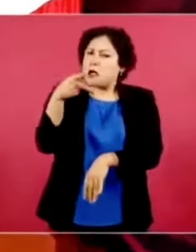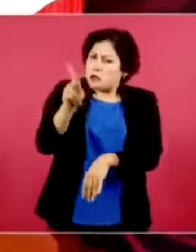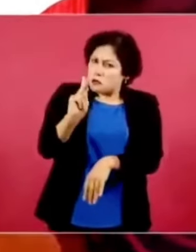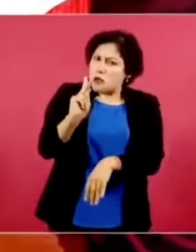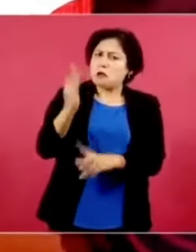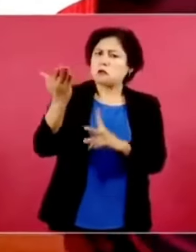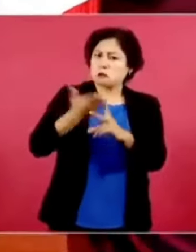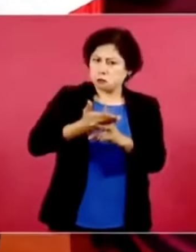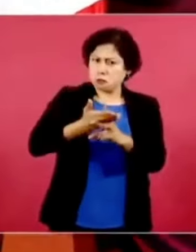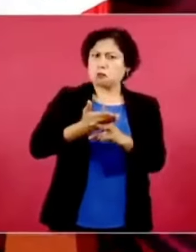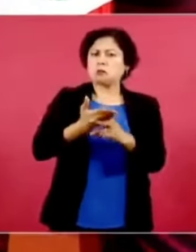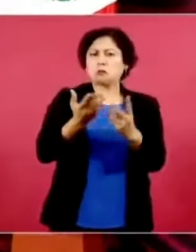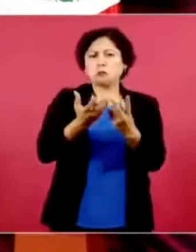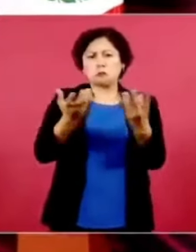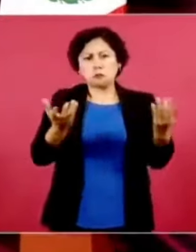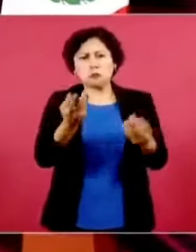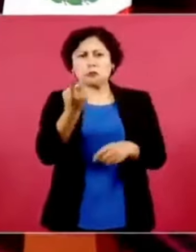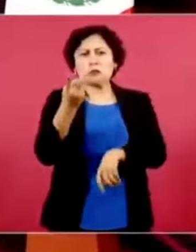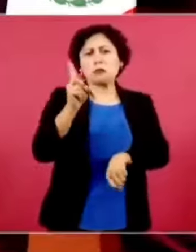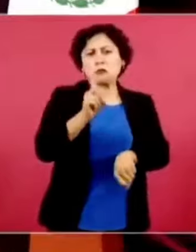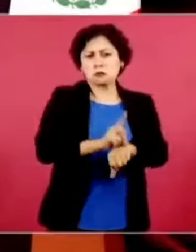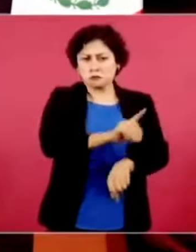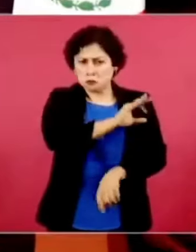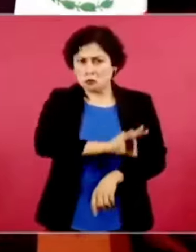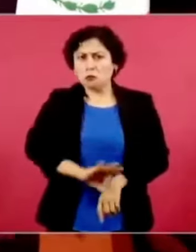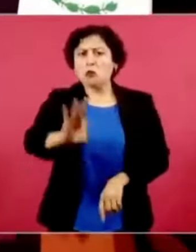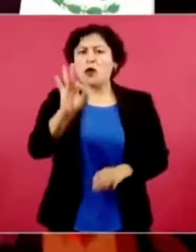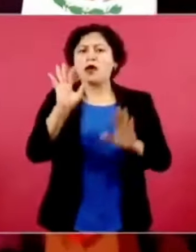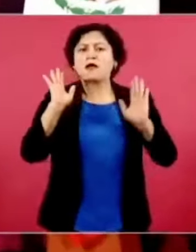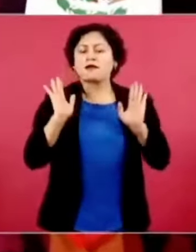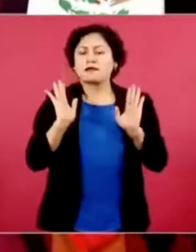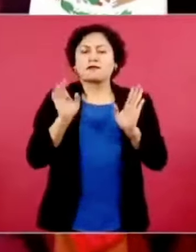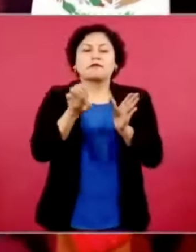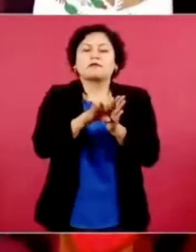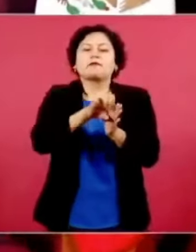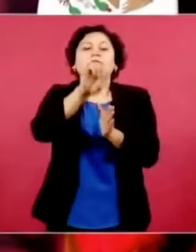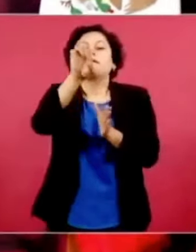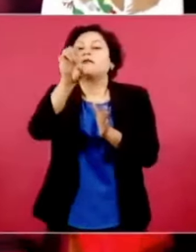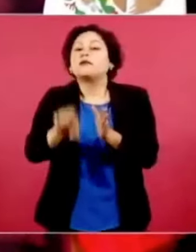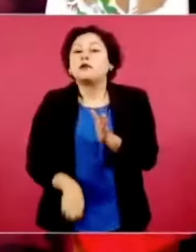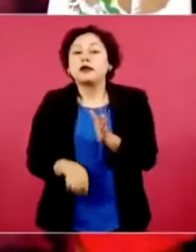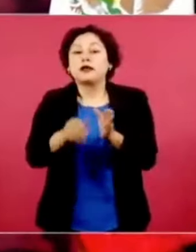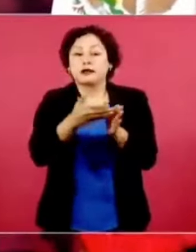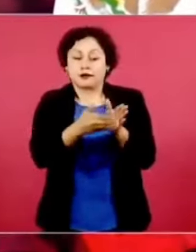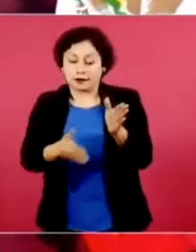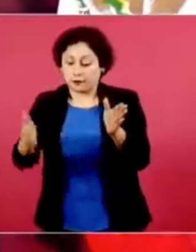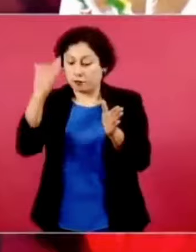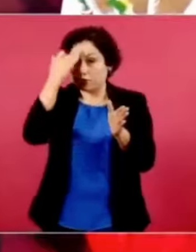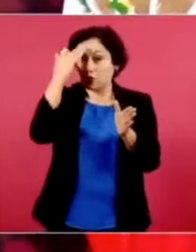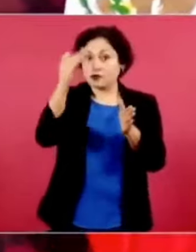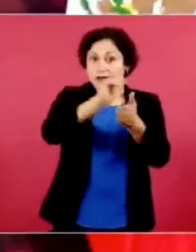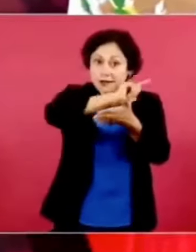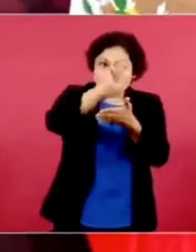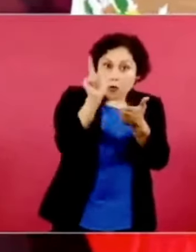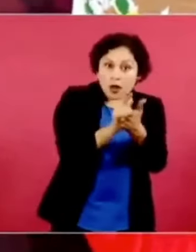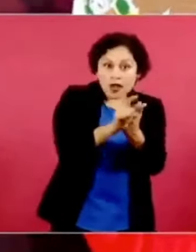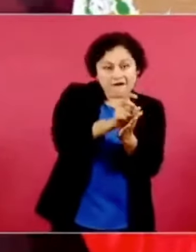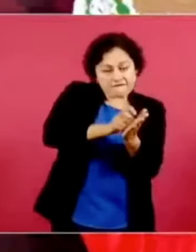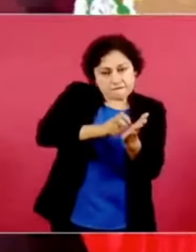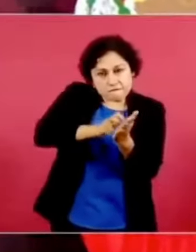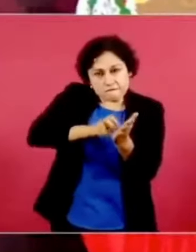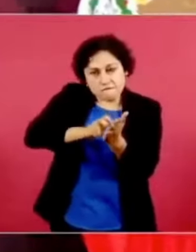todo lo que fue el movimiento de reforma, esa puede ser una primera